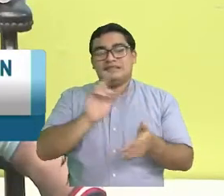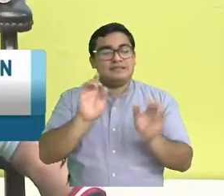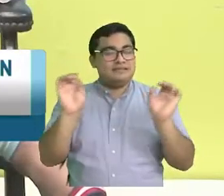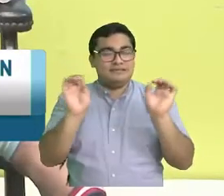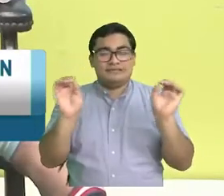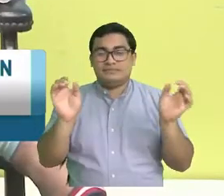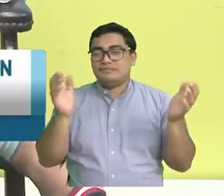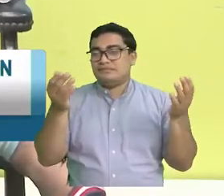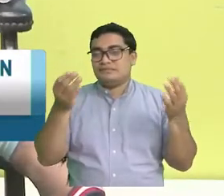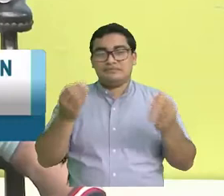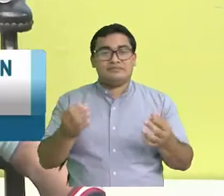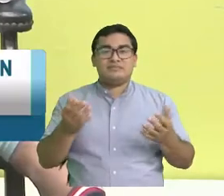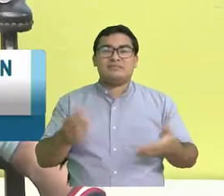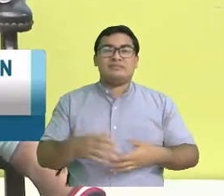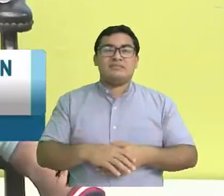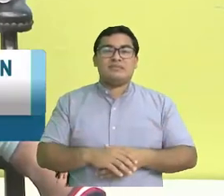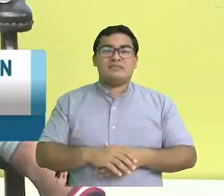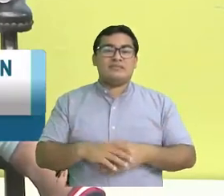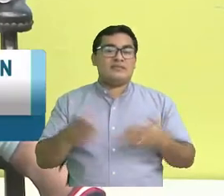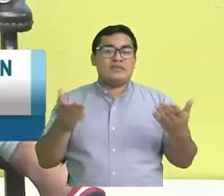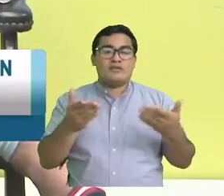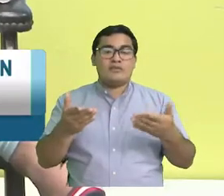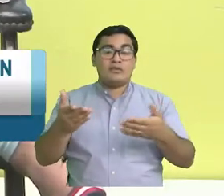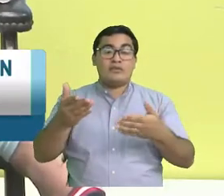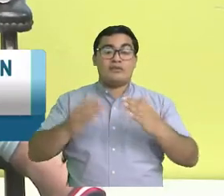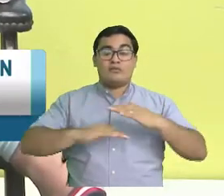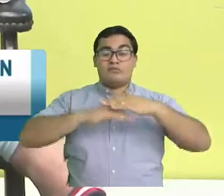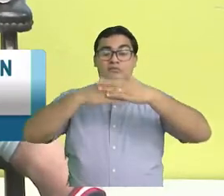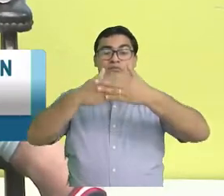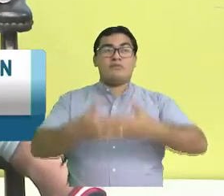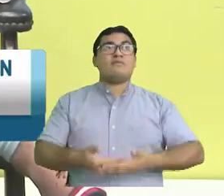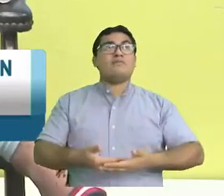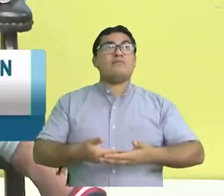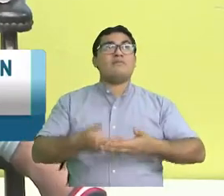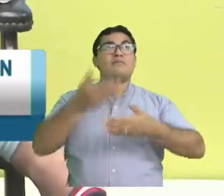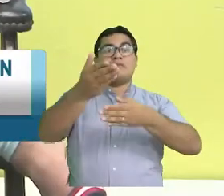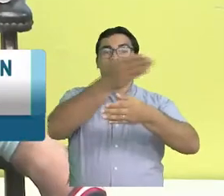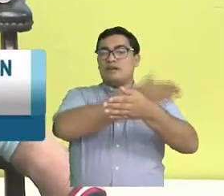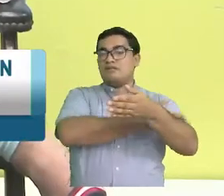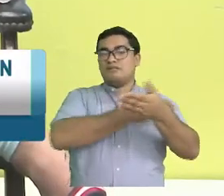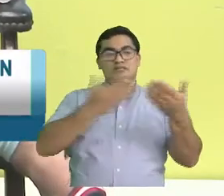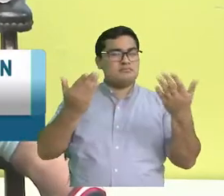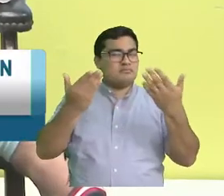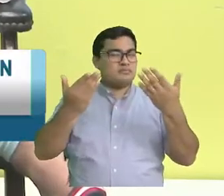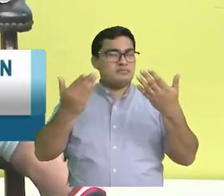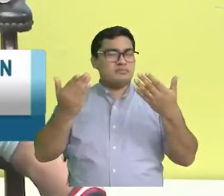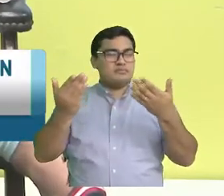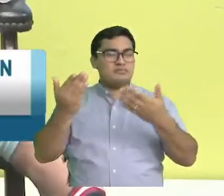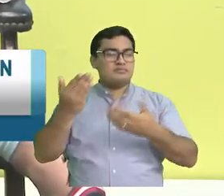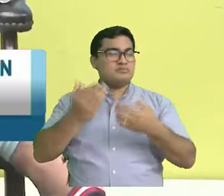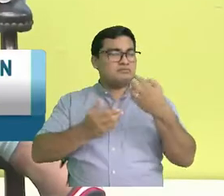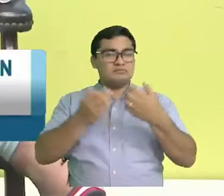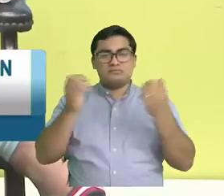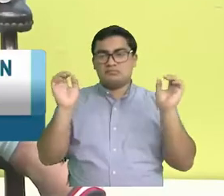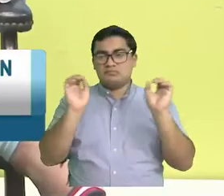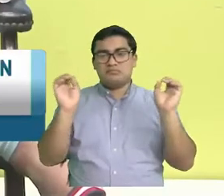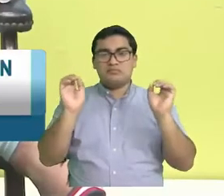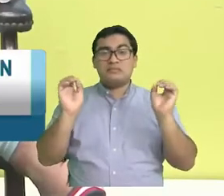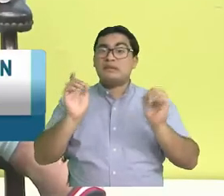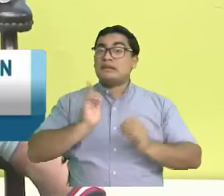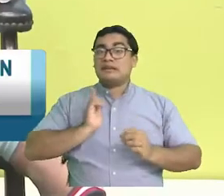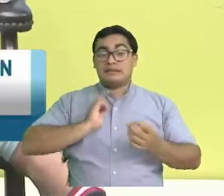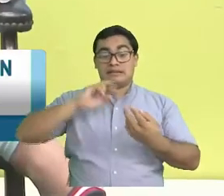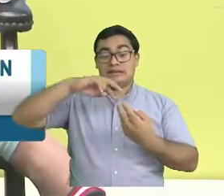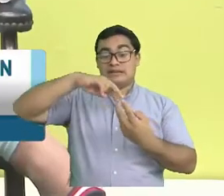relación. Con el ambiente antenatal, pues en el embarazo no tiene nada que ver. Como les digo, tiene una carga genética